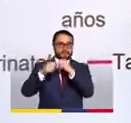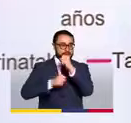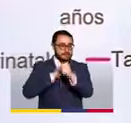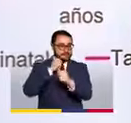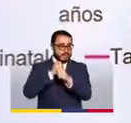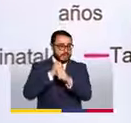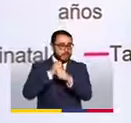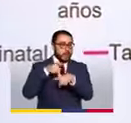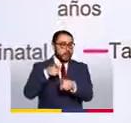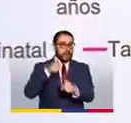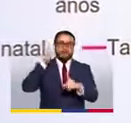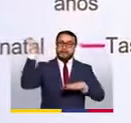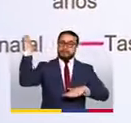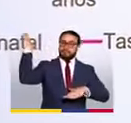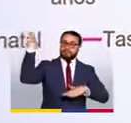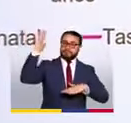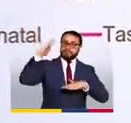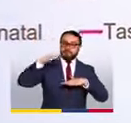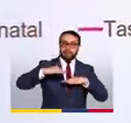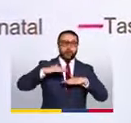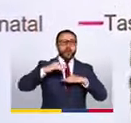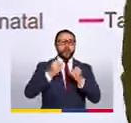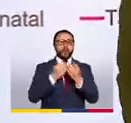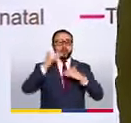una mayor reducción a